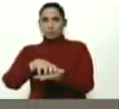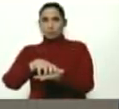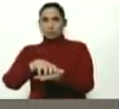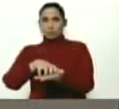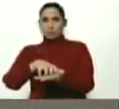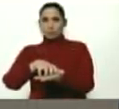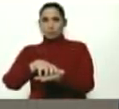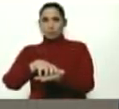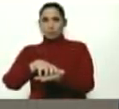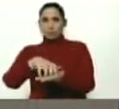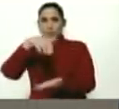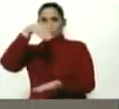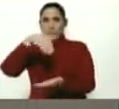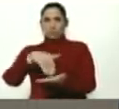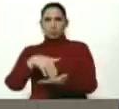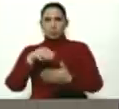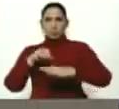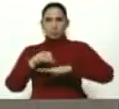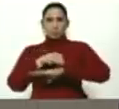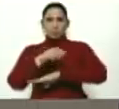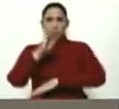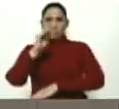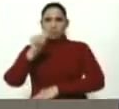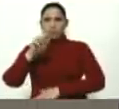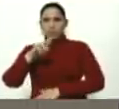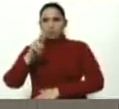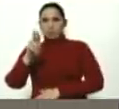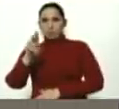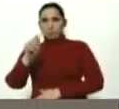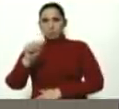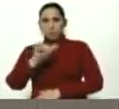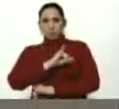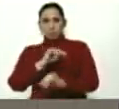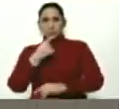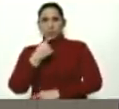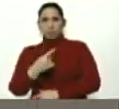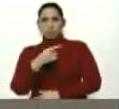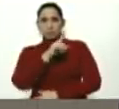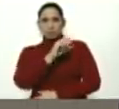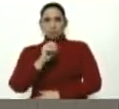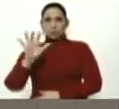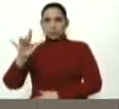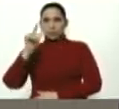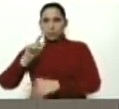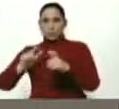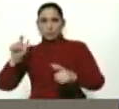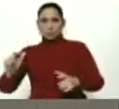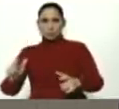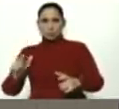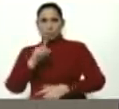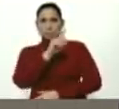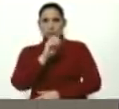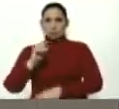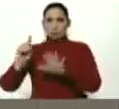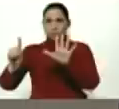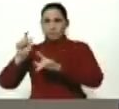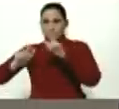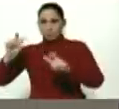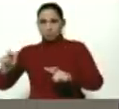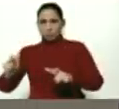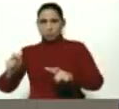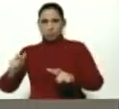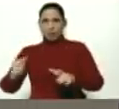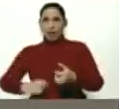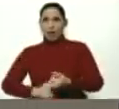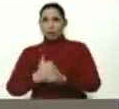del municipio Baruta del estado Miranda. Ya le había dicho que 105 casos, 106 con la persona colaborador